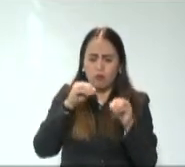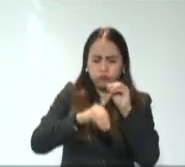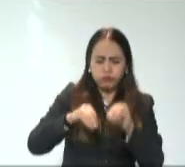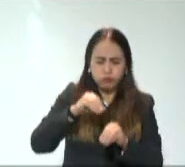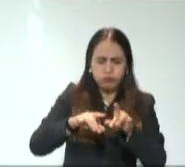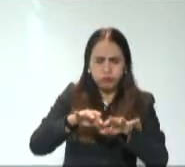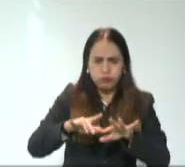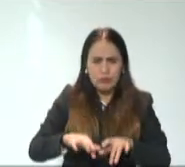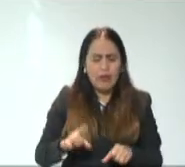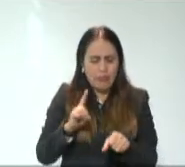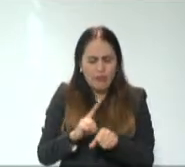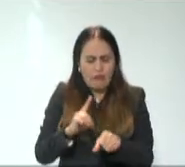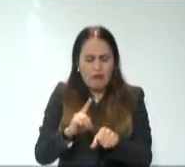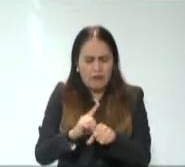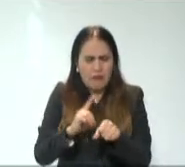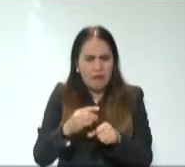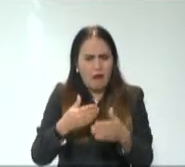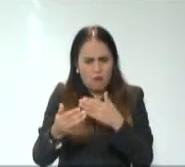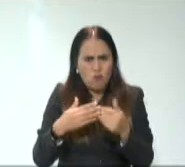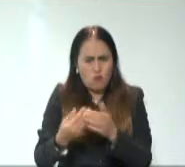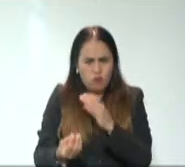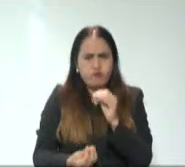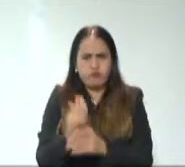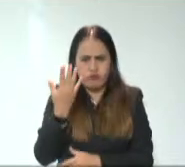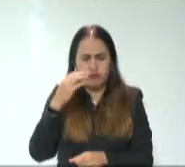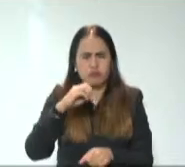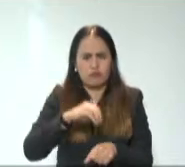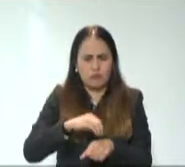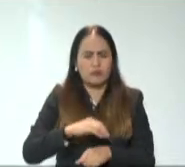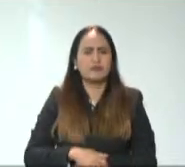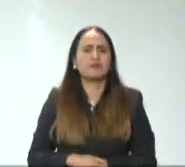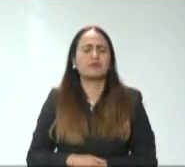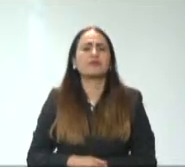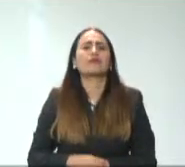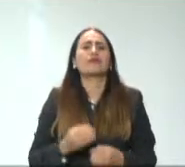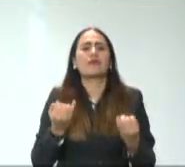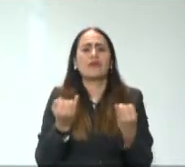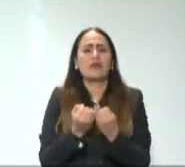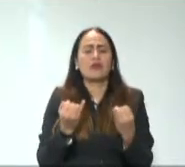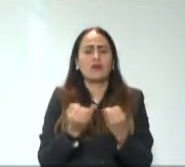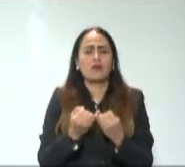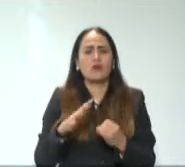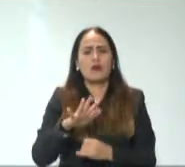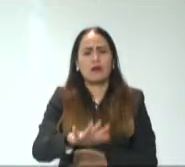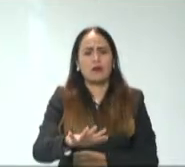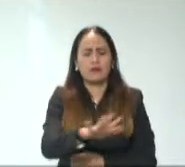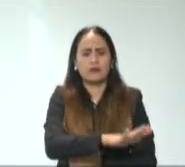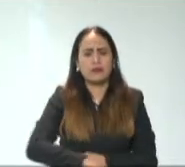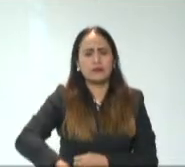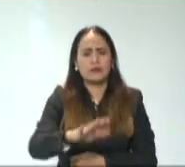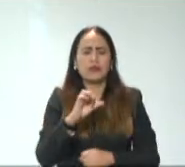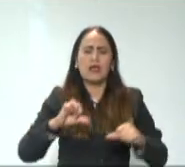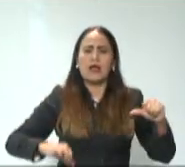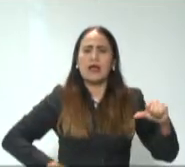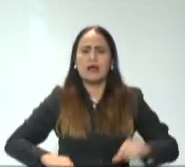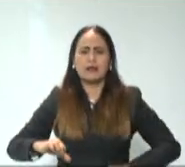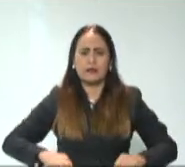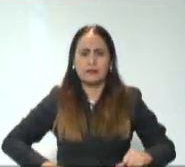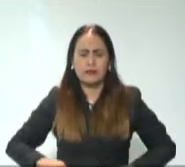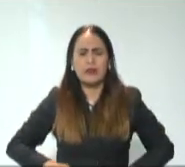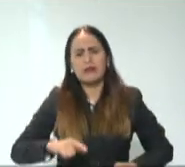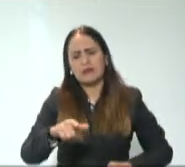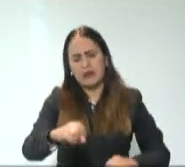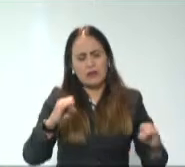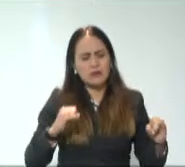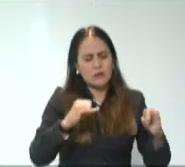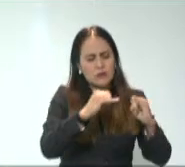casi ir al día los escenarios de confinamiento y de algunas actividades limitadas por algunas